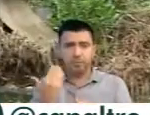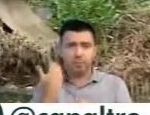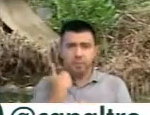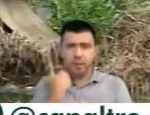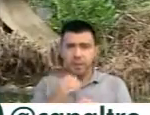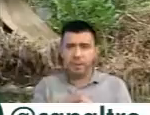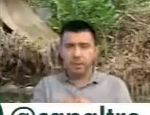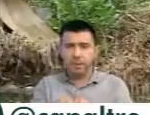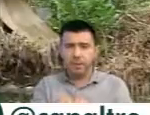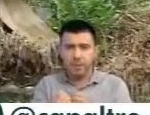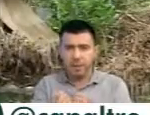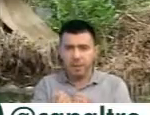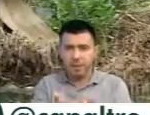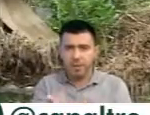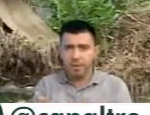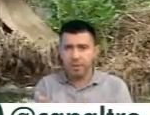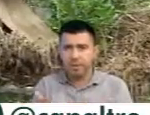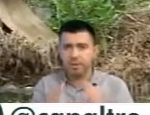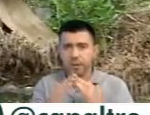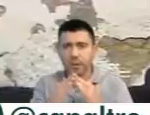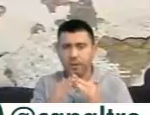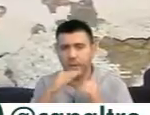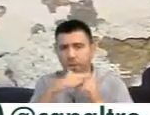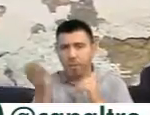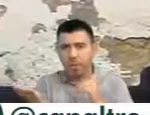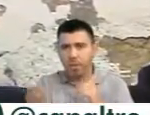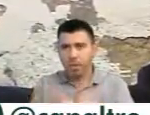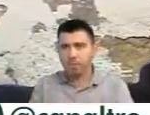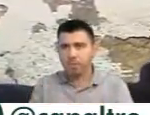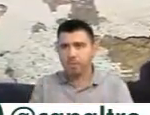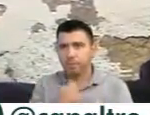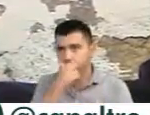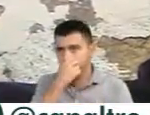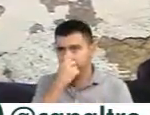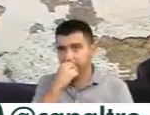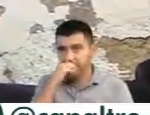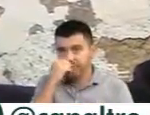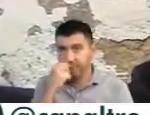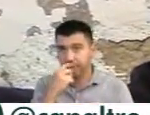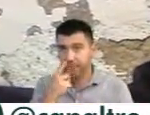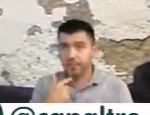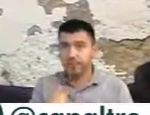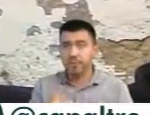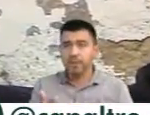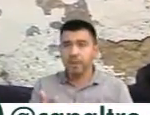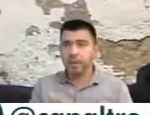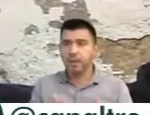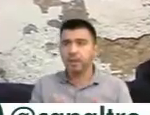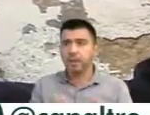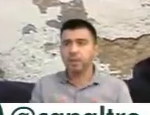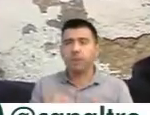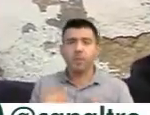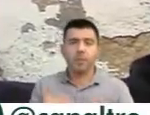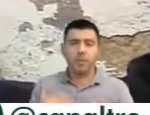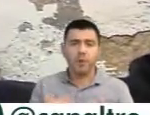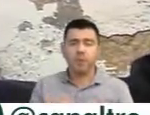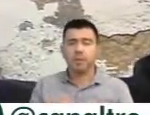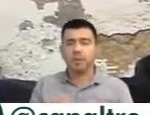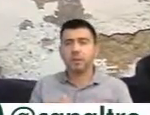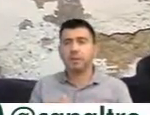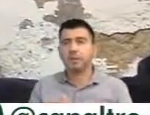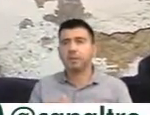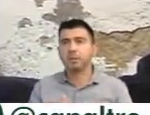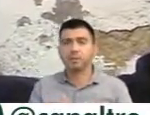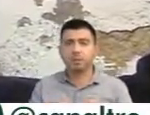dañaron y sus casas están descubiertas tengo nervio y todo porque por ejemplo uno se baña se arregla todo eso y